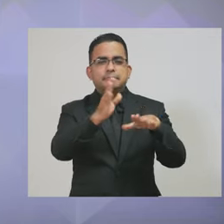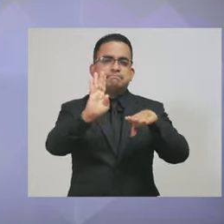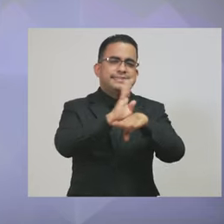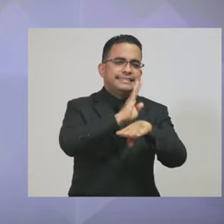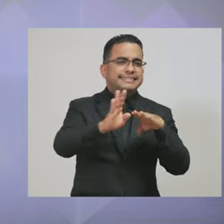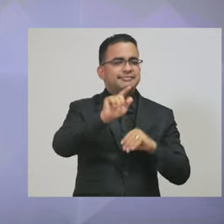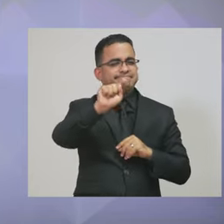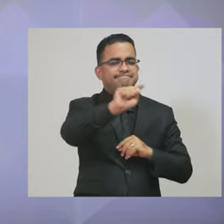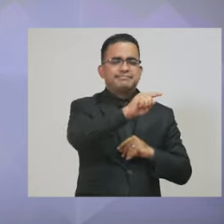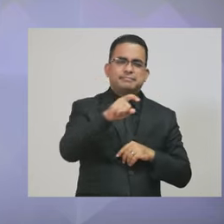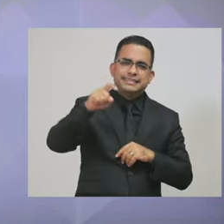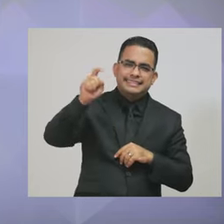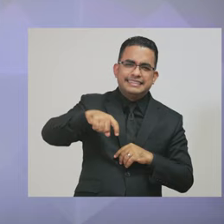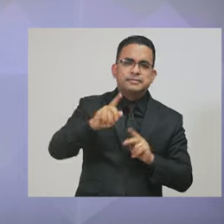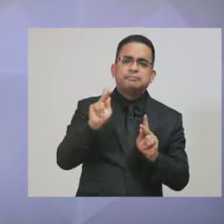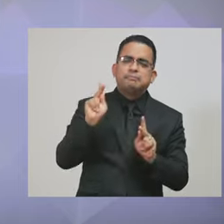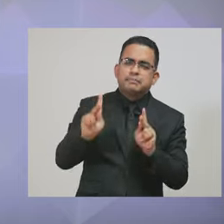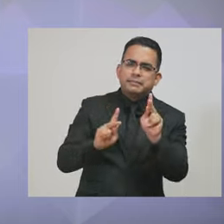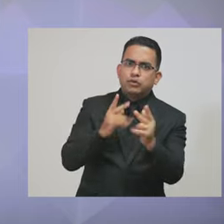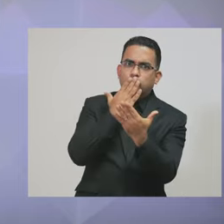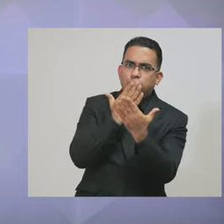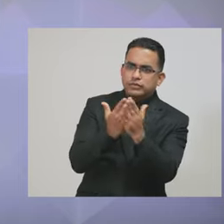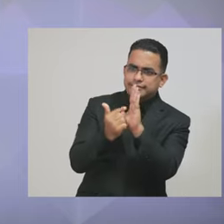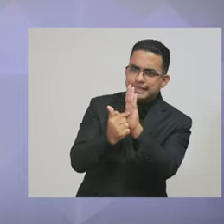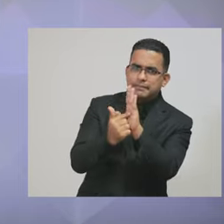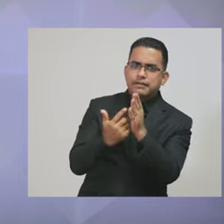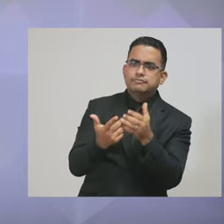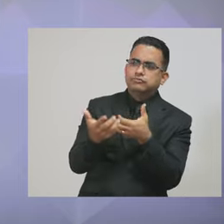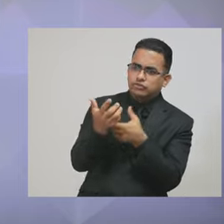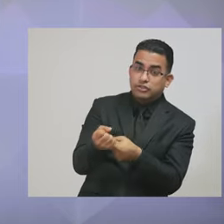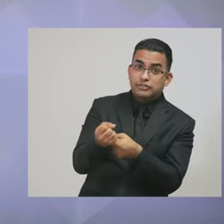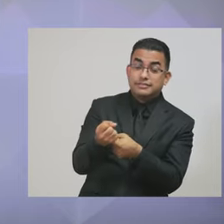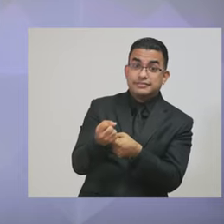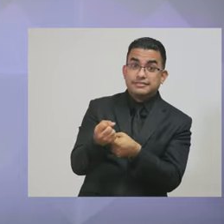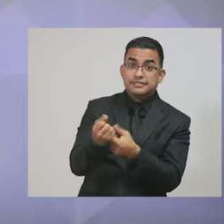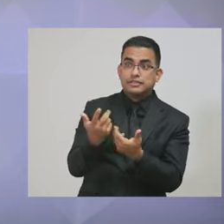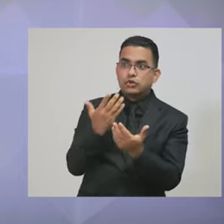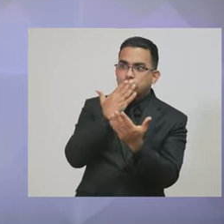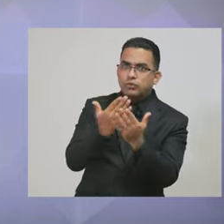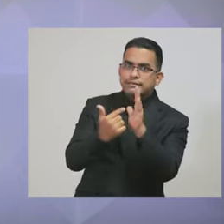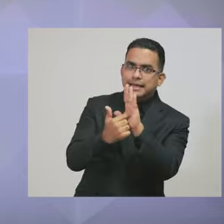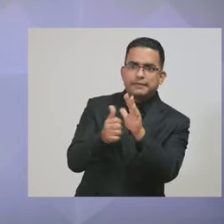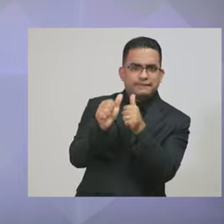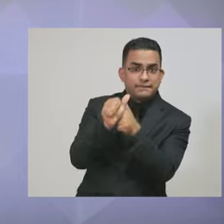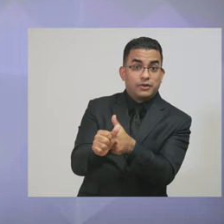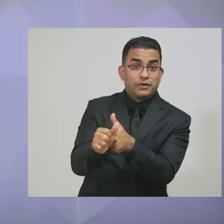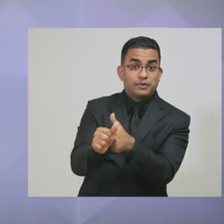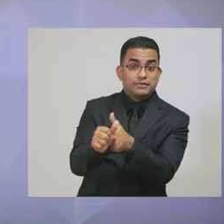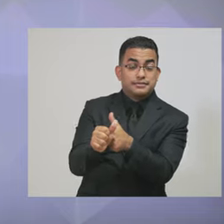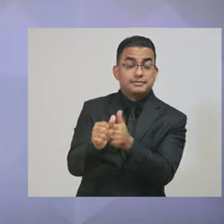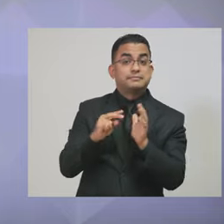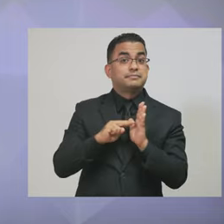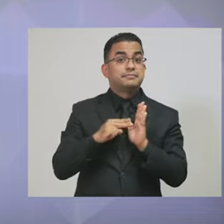instituciones y la propia sociedad necesitan personas referentes en